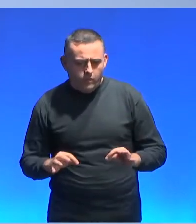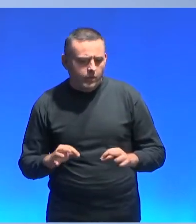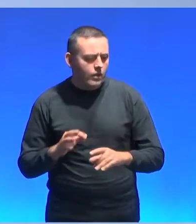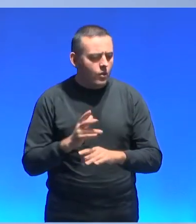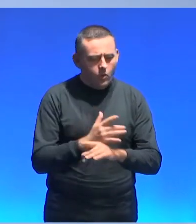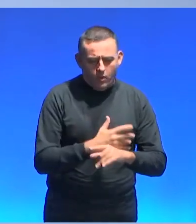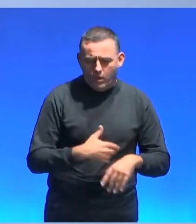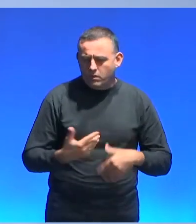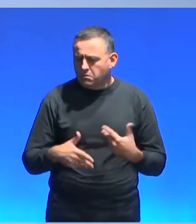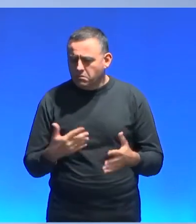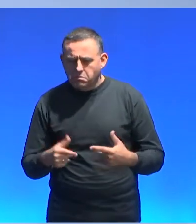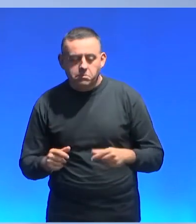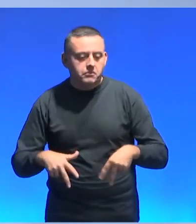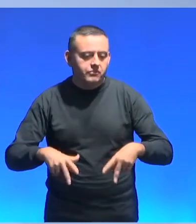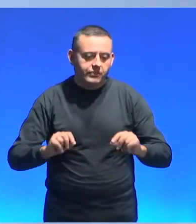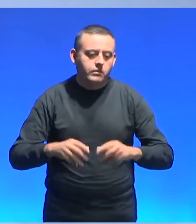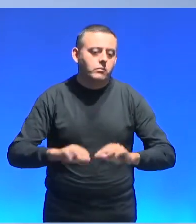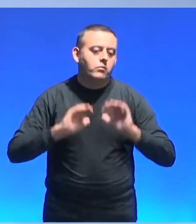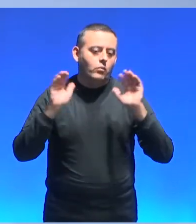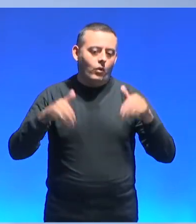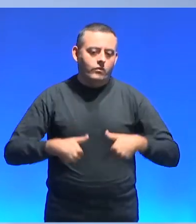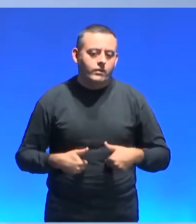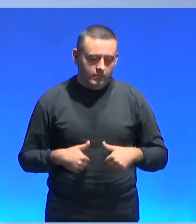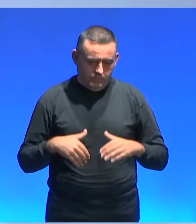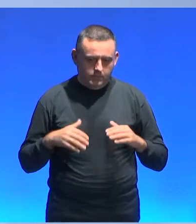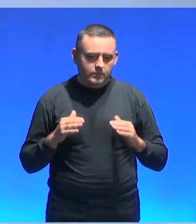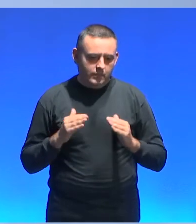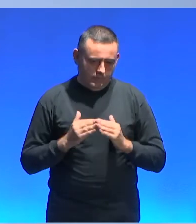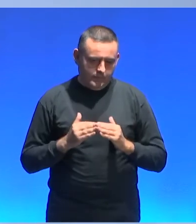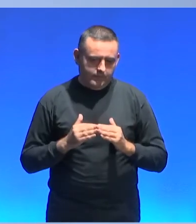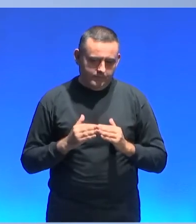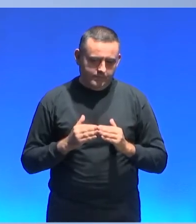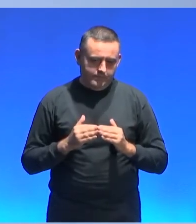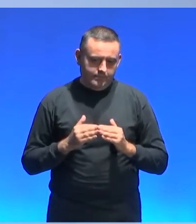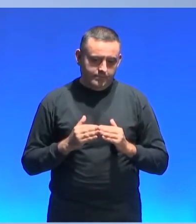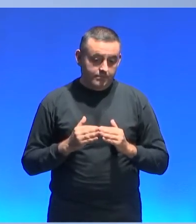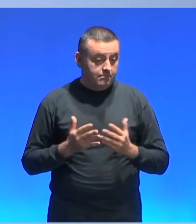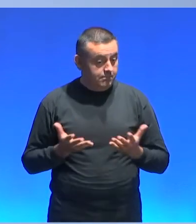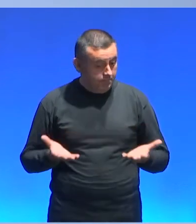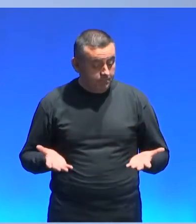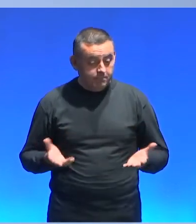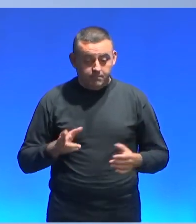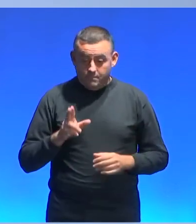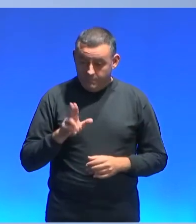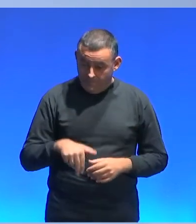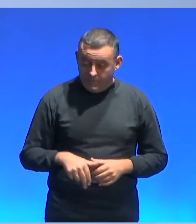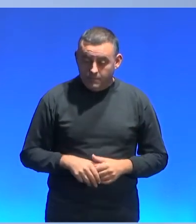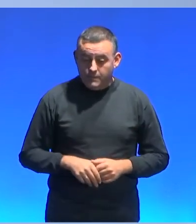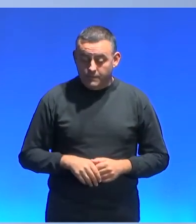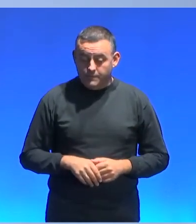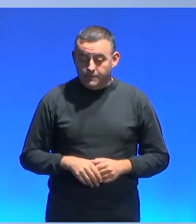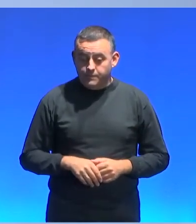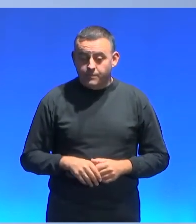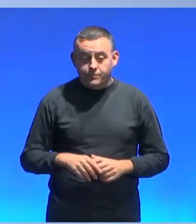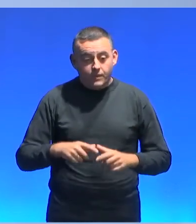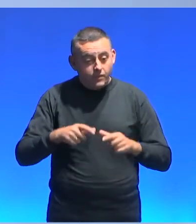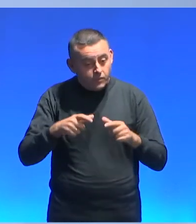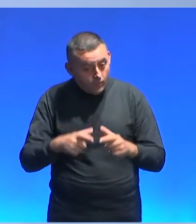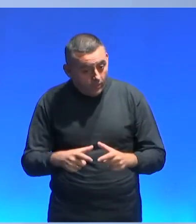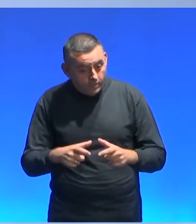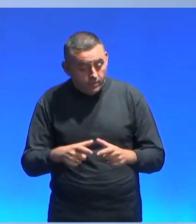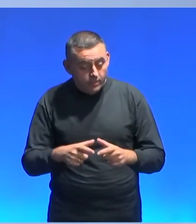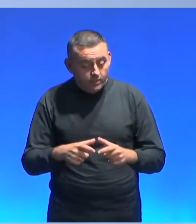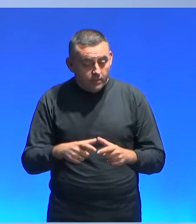a casa en esta ciudad así como es. Por otro lado, yo creo que la ciudad tiene